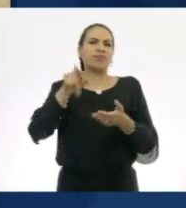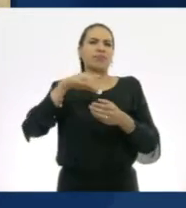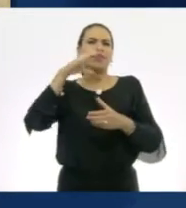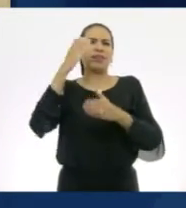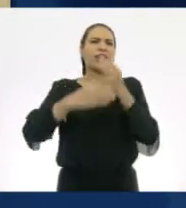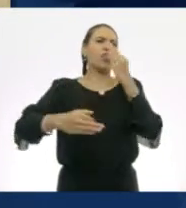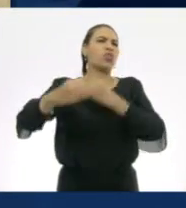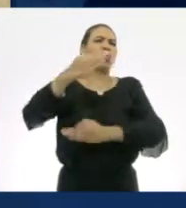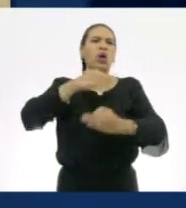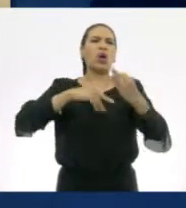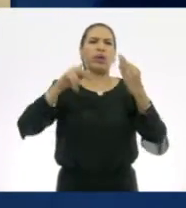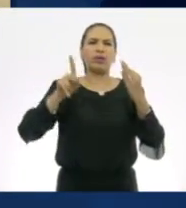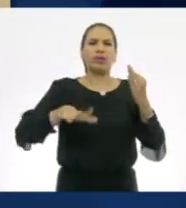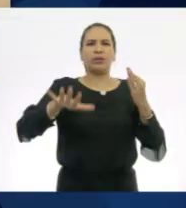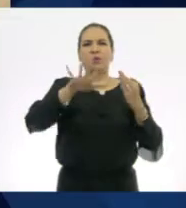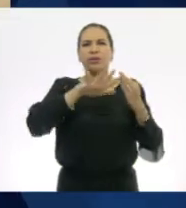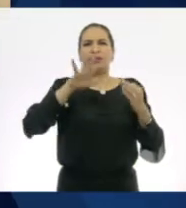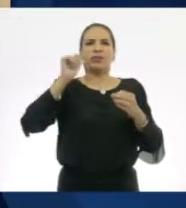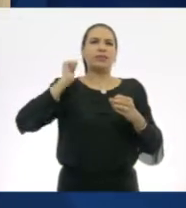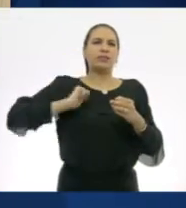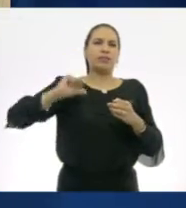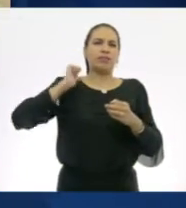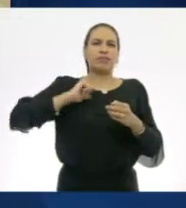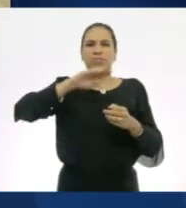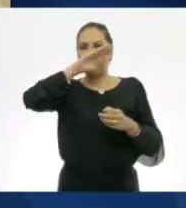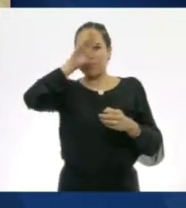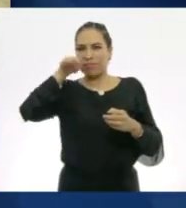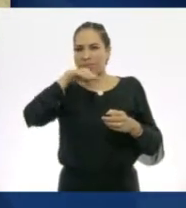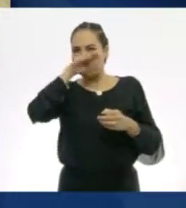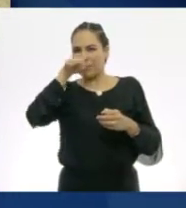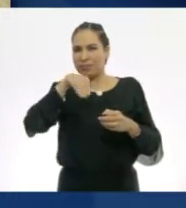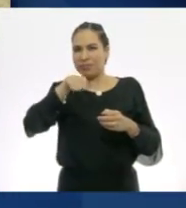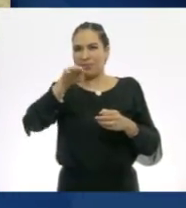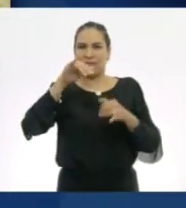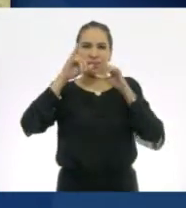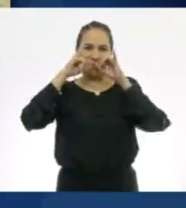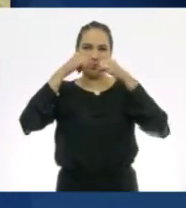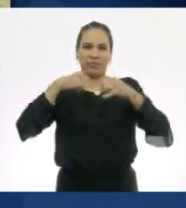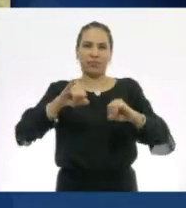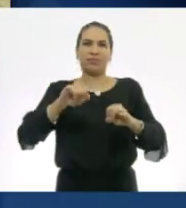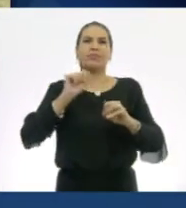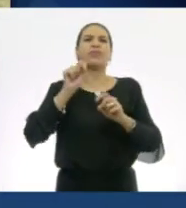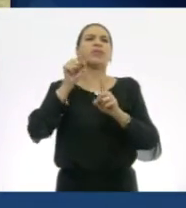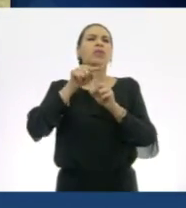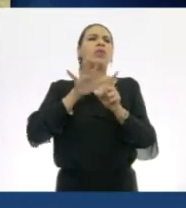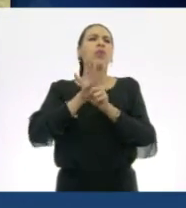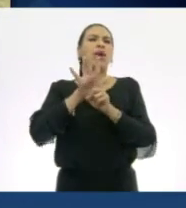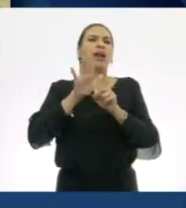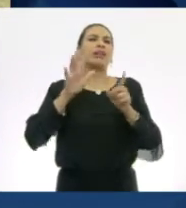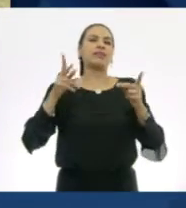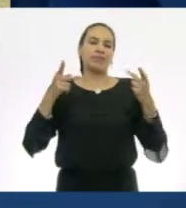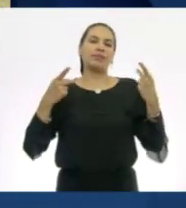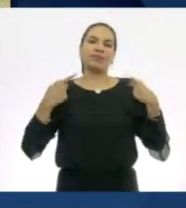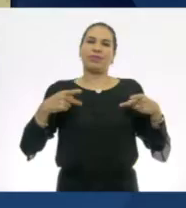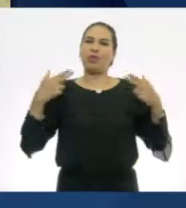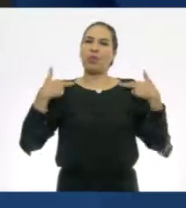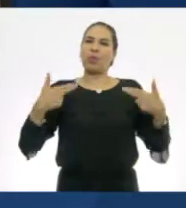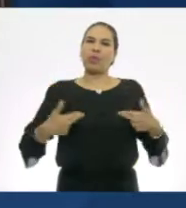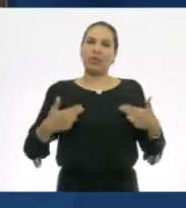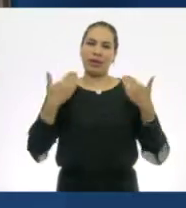con toda la población ancestral de elefantes, el ser humano.